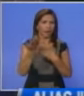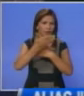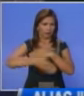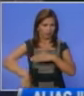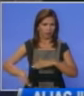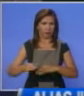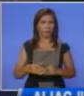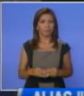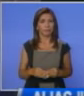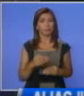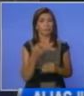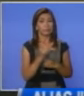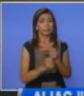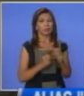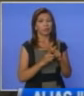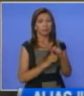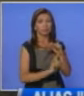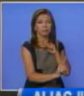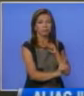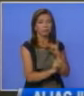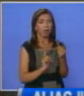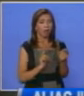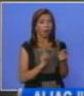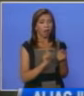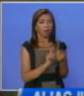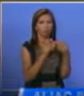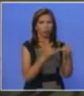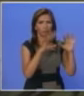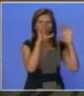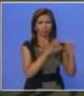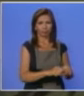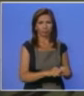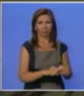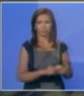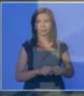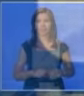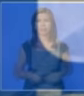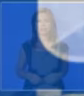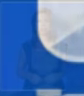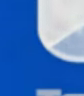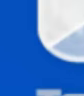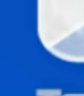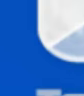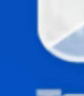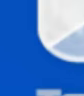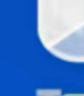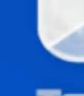todo ese tiempo, hasta ahora. Luis Antonio Ruiz, 24 horas.